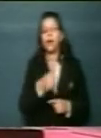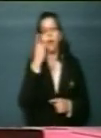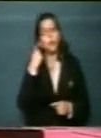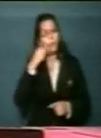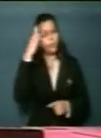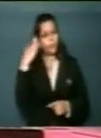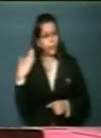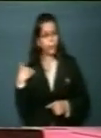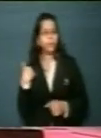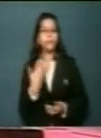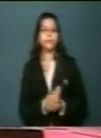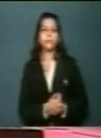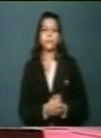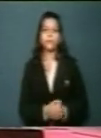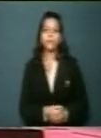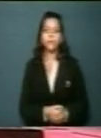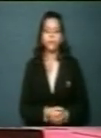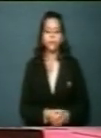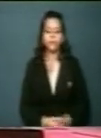señores.